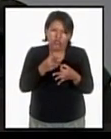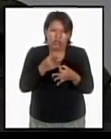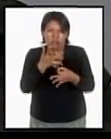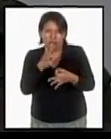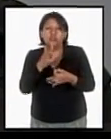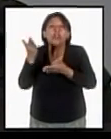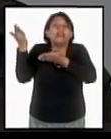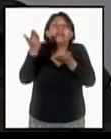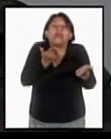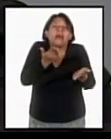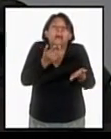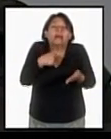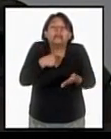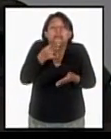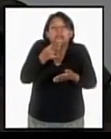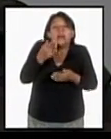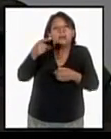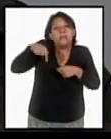era 2004, ¿no?